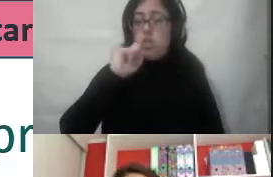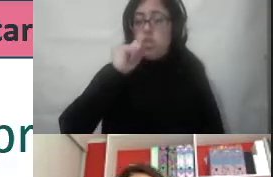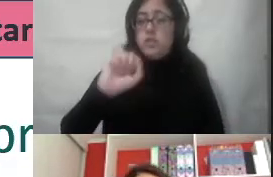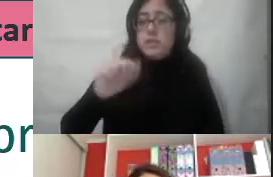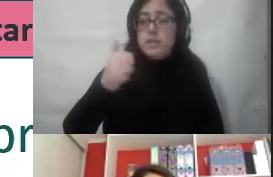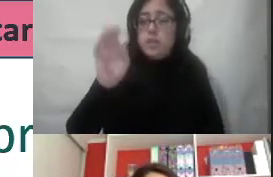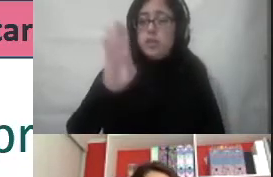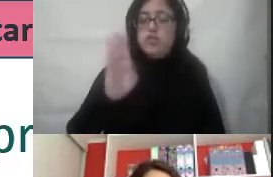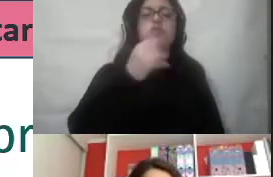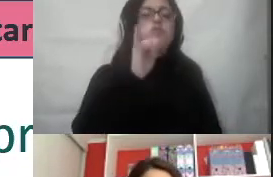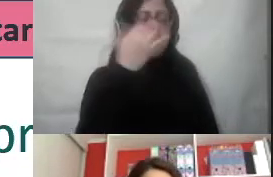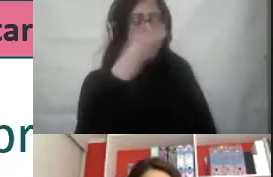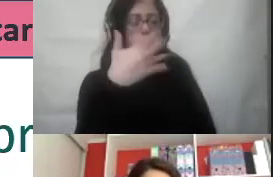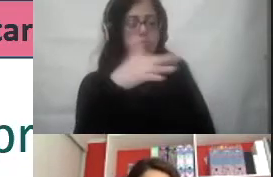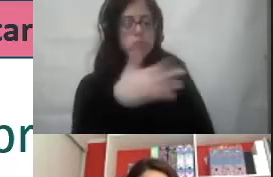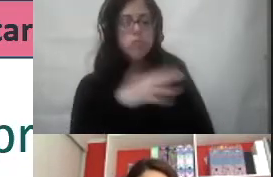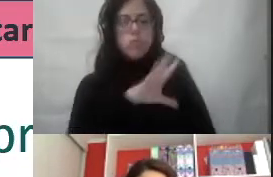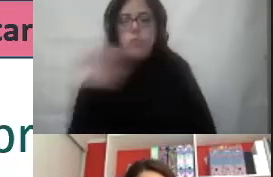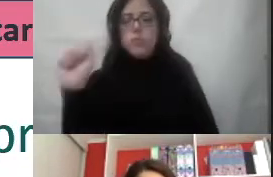Ah,